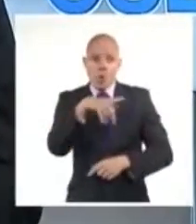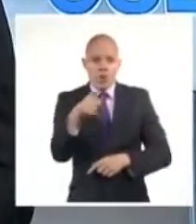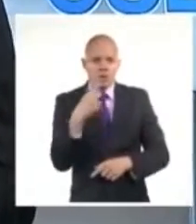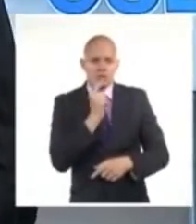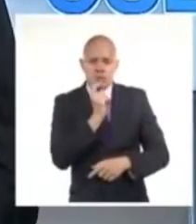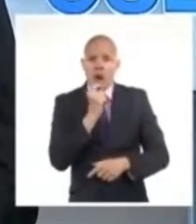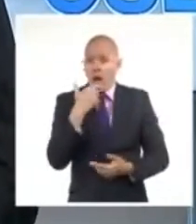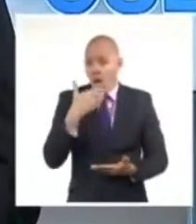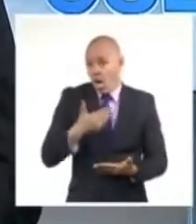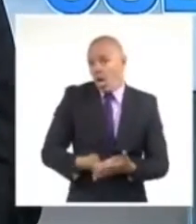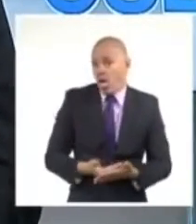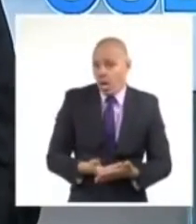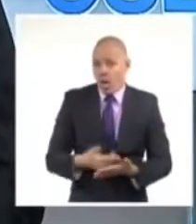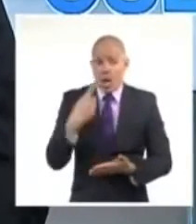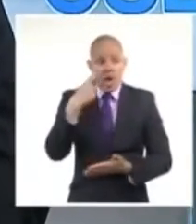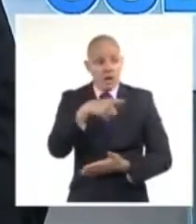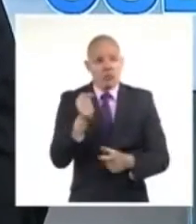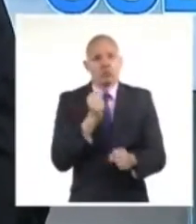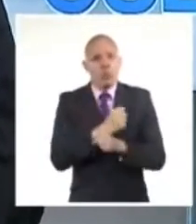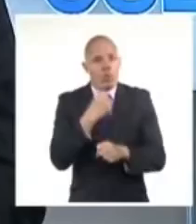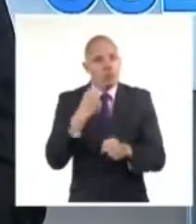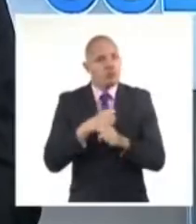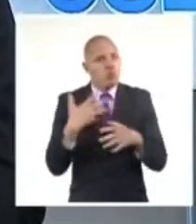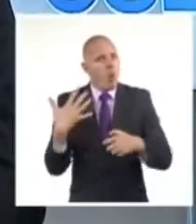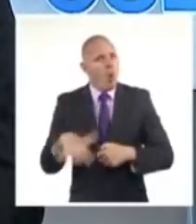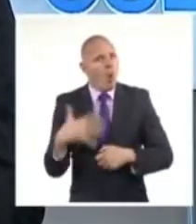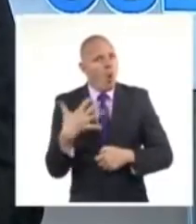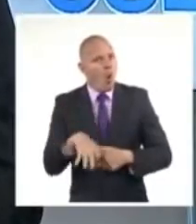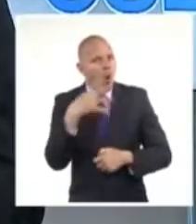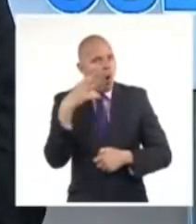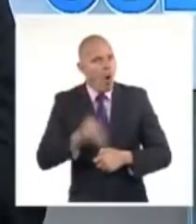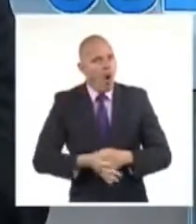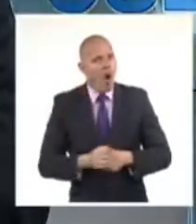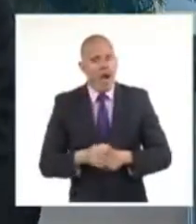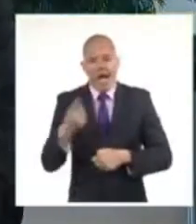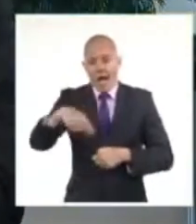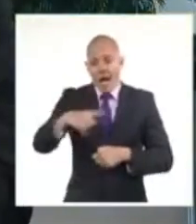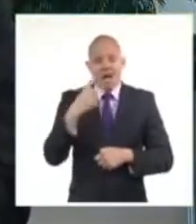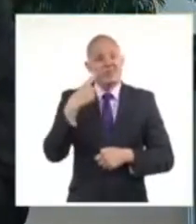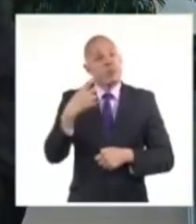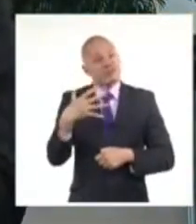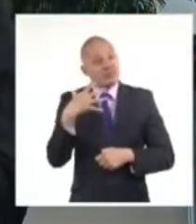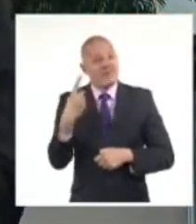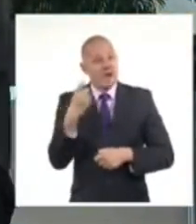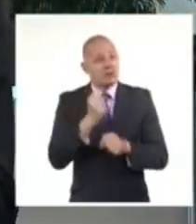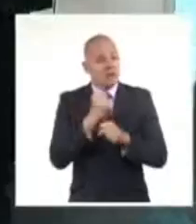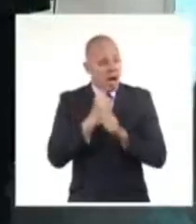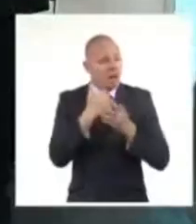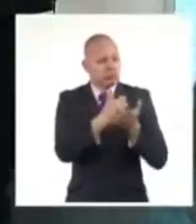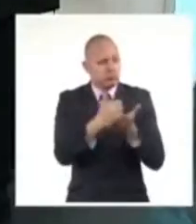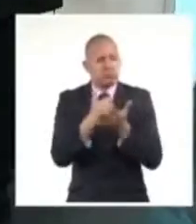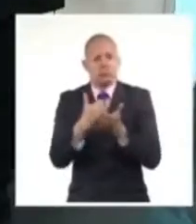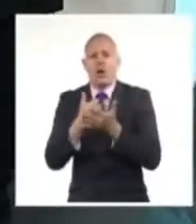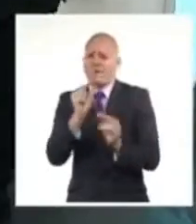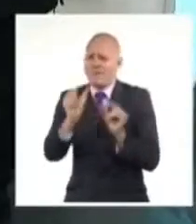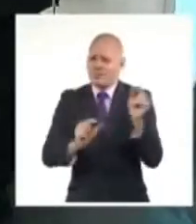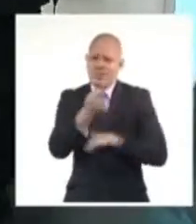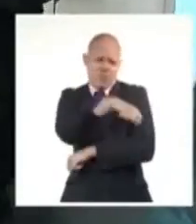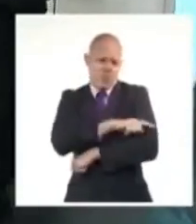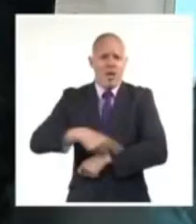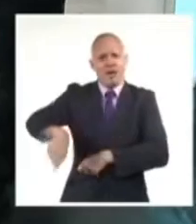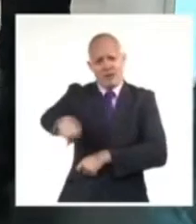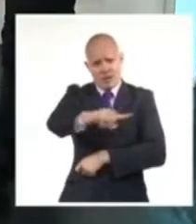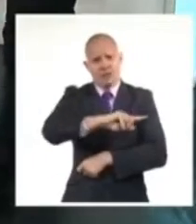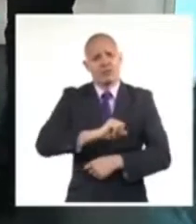cuánto impacta el trabajo, las transformaciones, la calidad del servicio en el sentido más amplio de lo que hacen los juristas en el